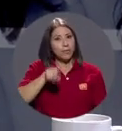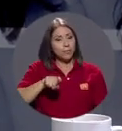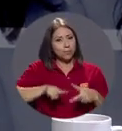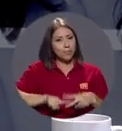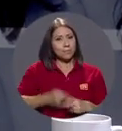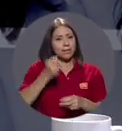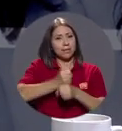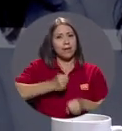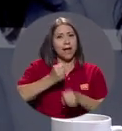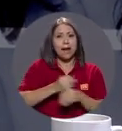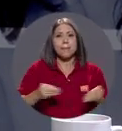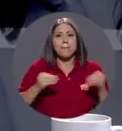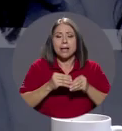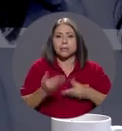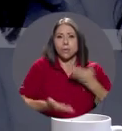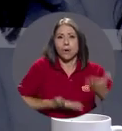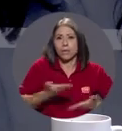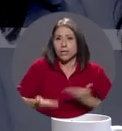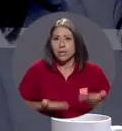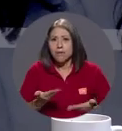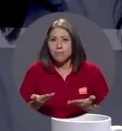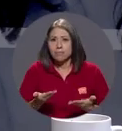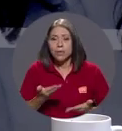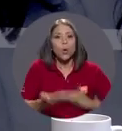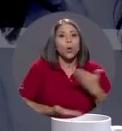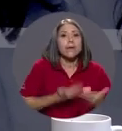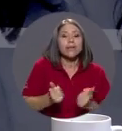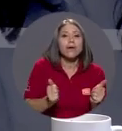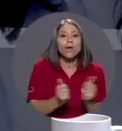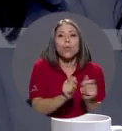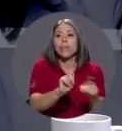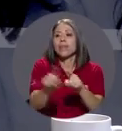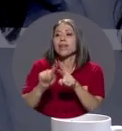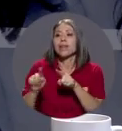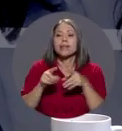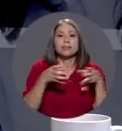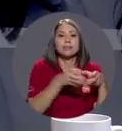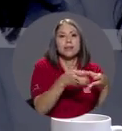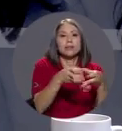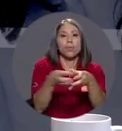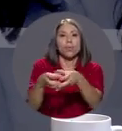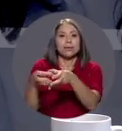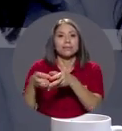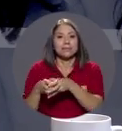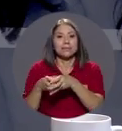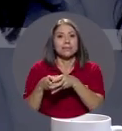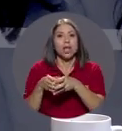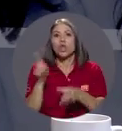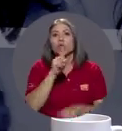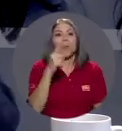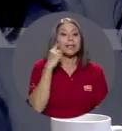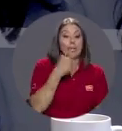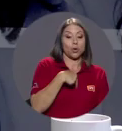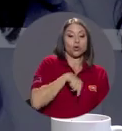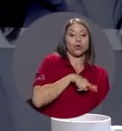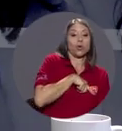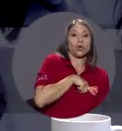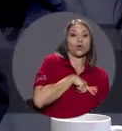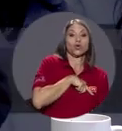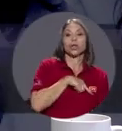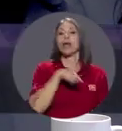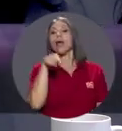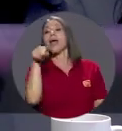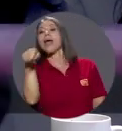que empezar a trabajar de una manera muchísimo más colaborativa con los diferentes sectores, entendiéndonos no como nosotros